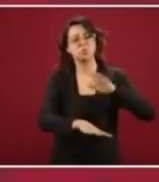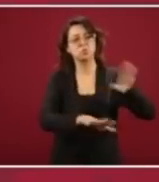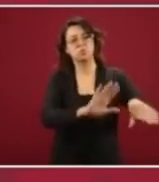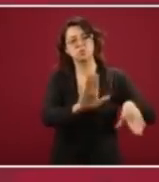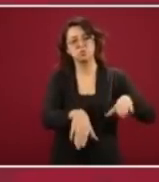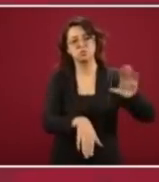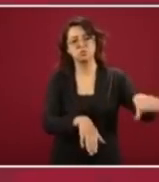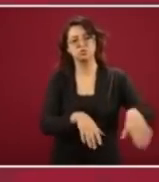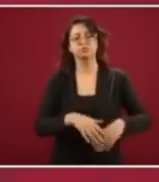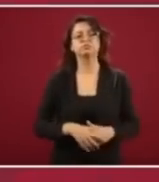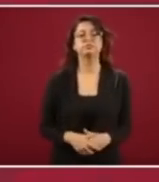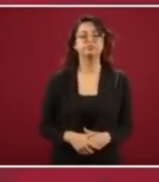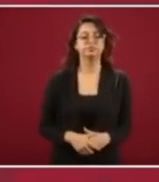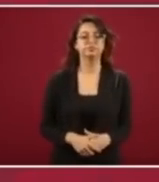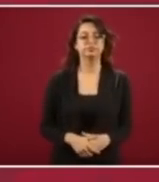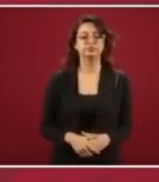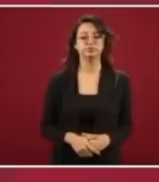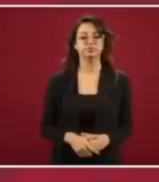y